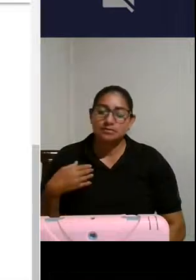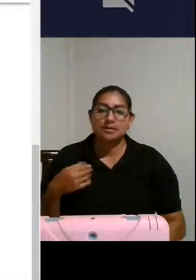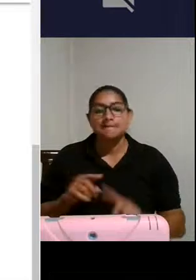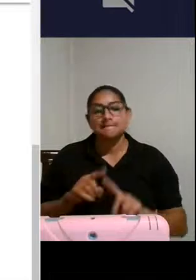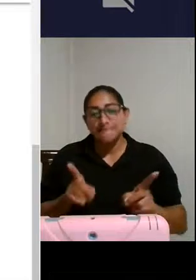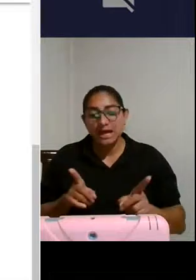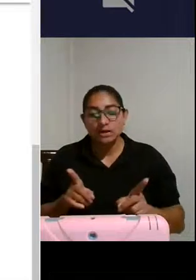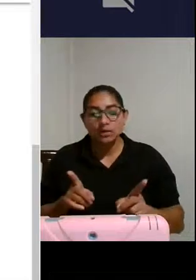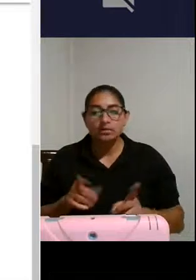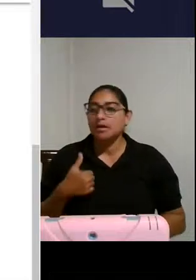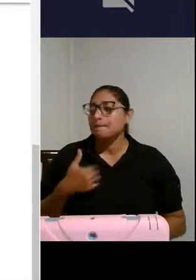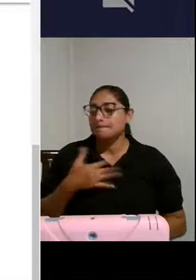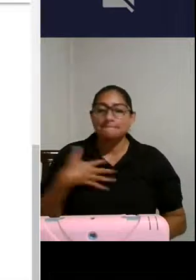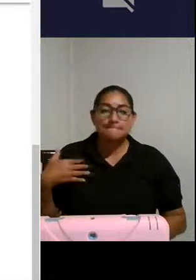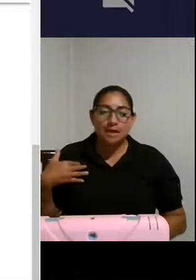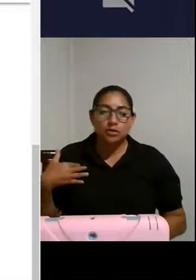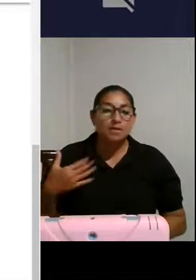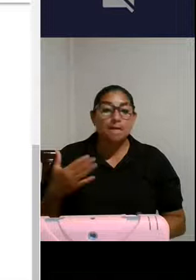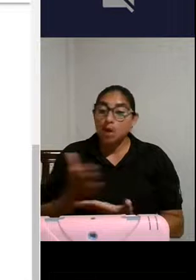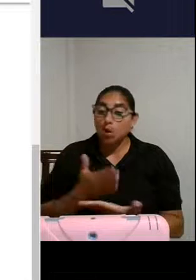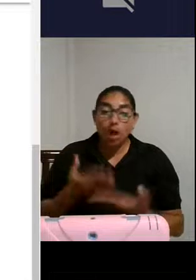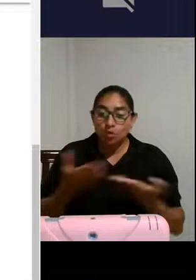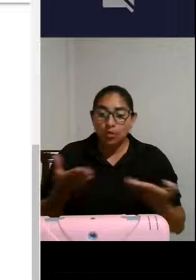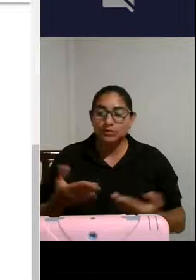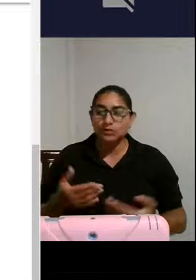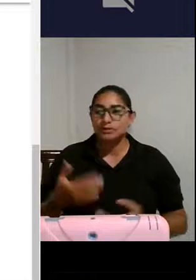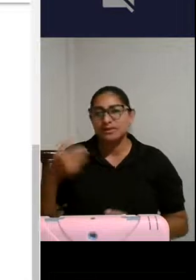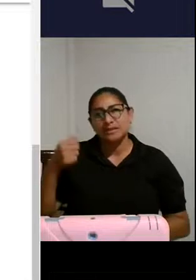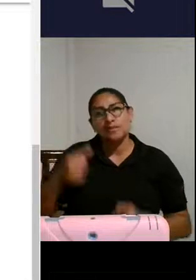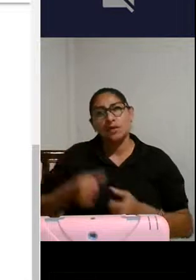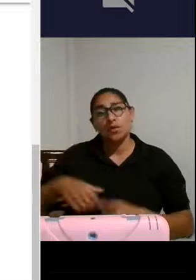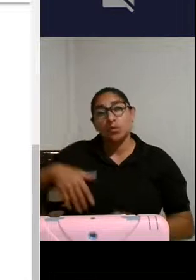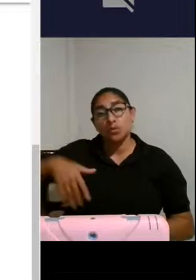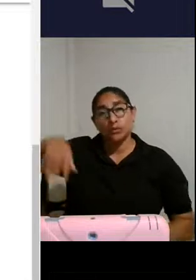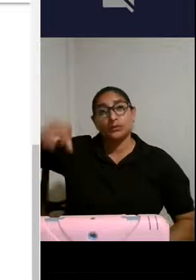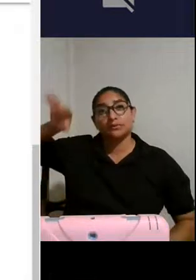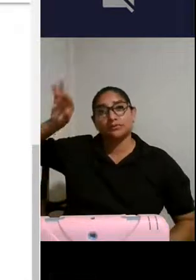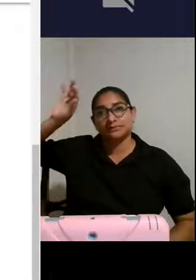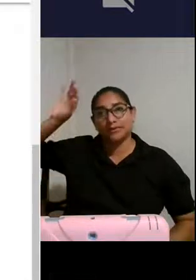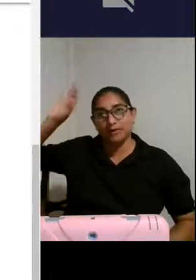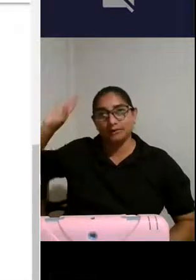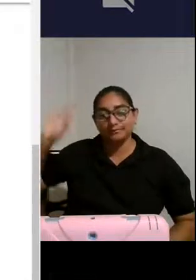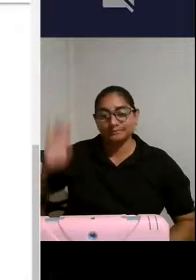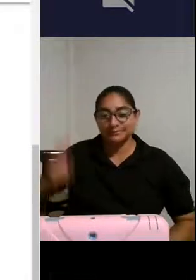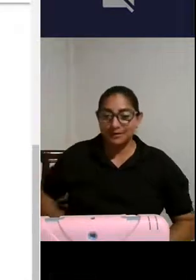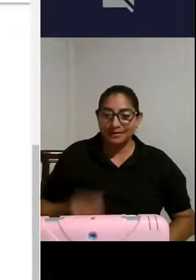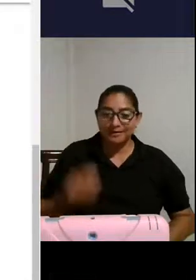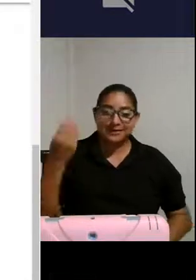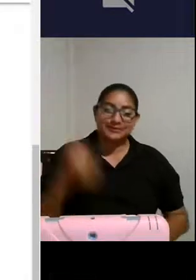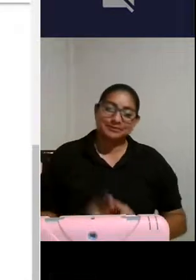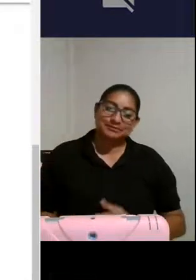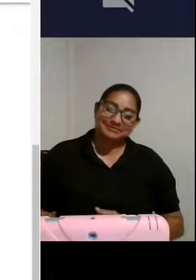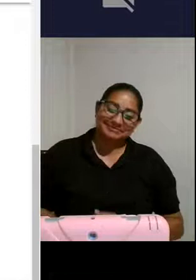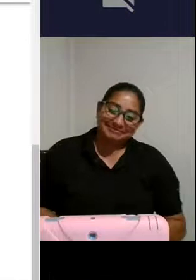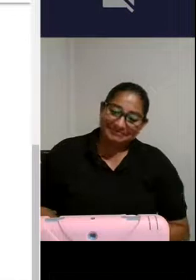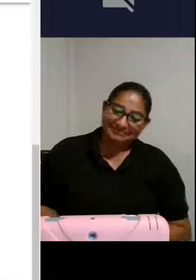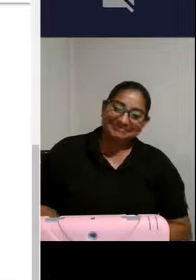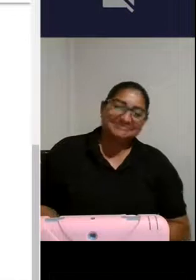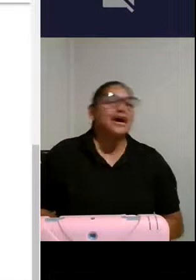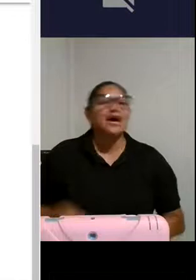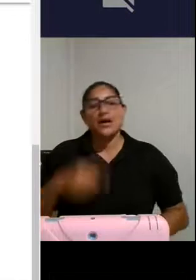El capítulo 2 nos habla, perdón, del concepto de derivada. ¿M? Se divide